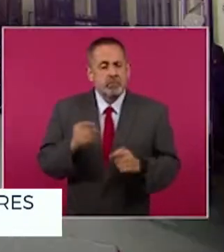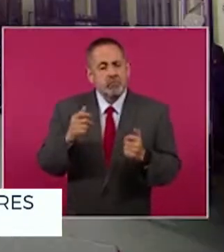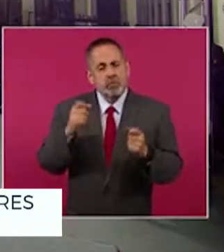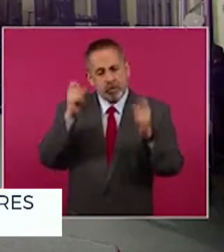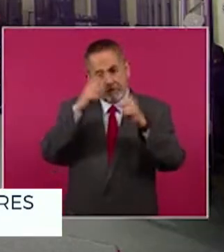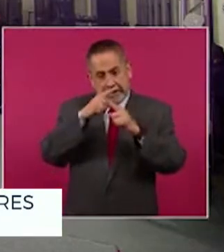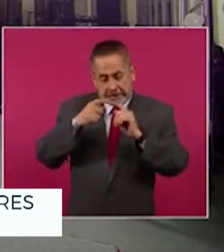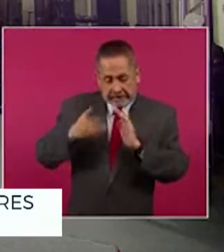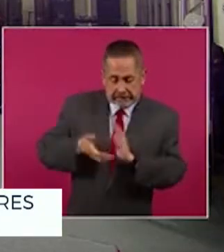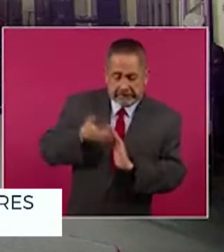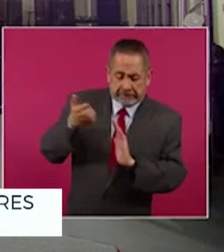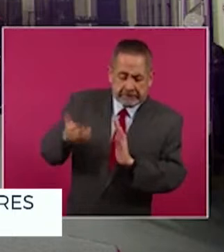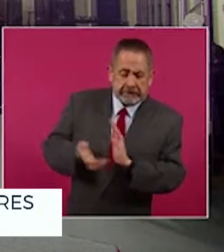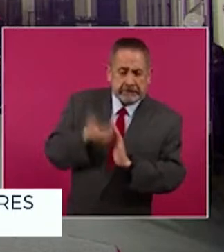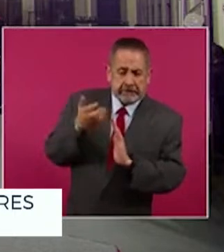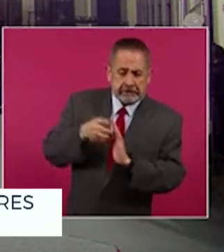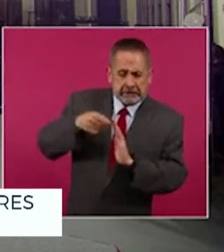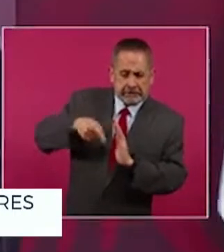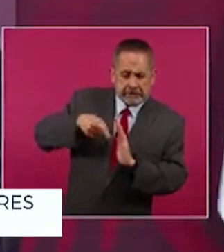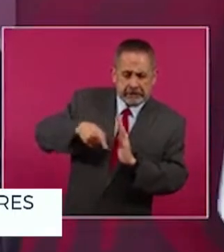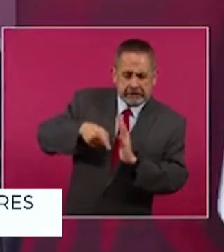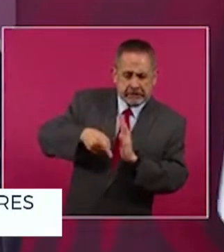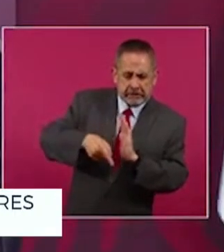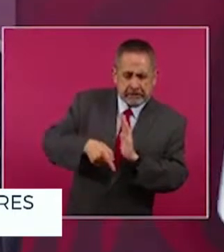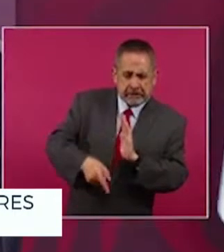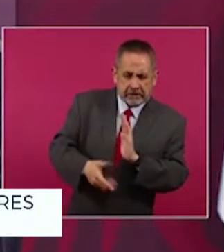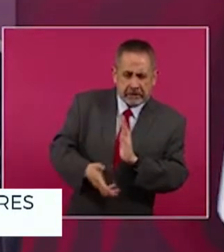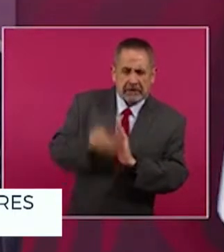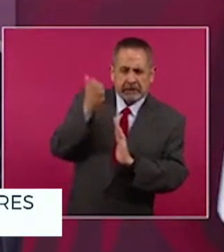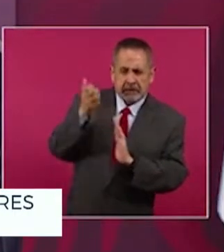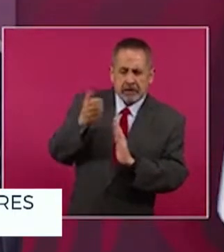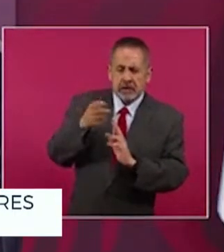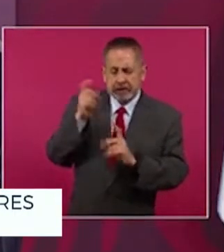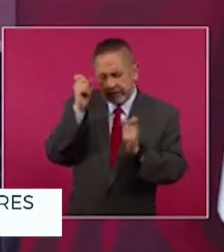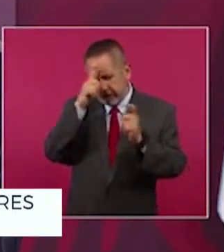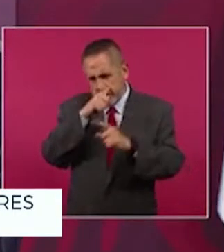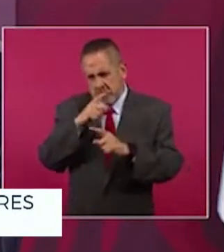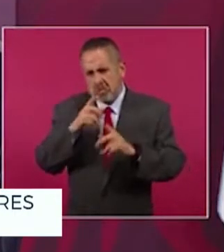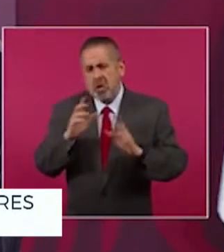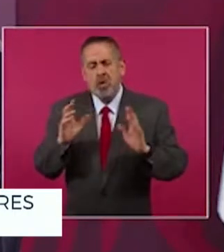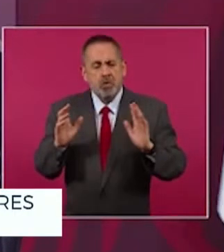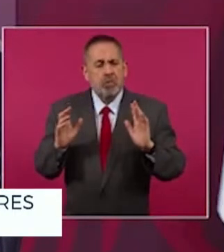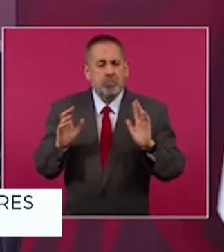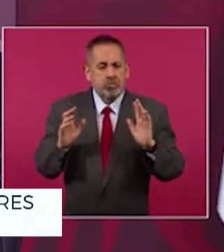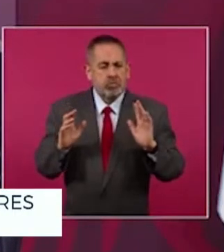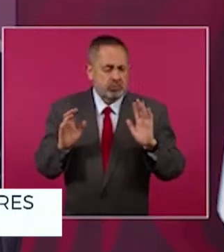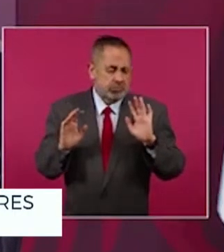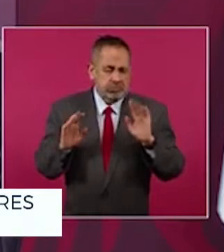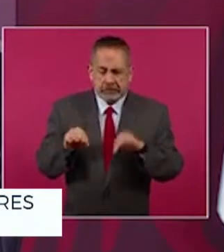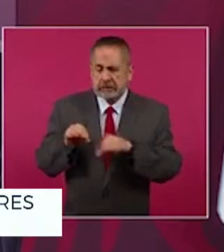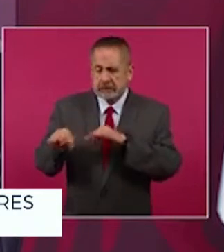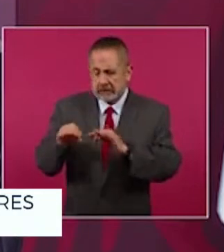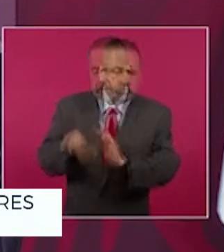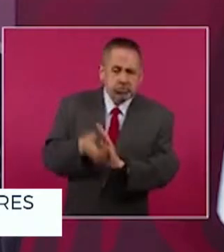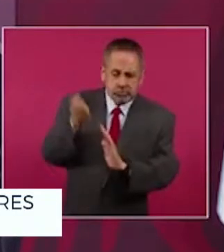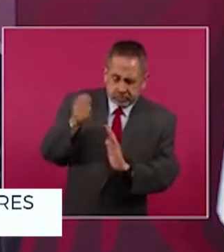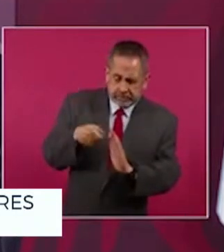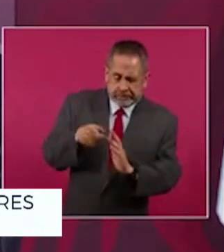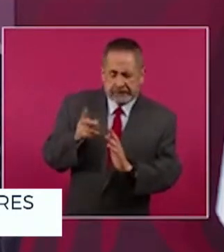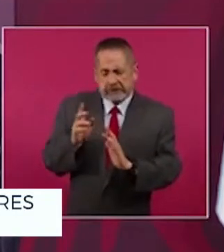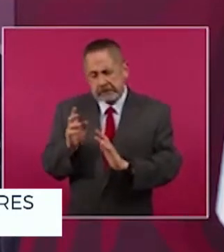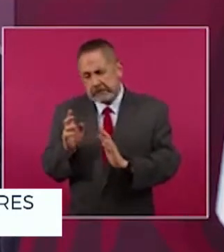humana, también compleja, por lo que se está llevando a cabo de los trabajos de excavación.